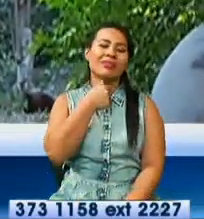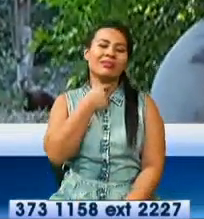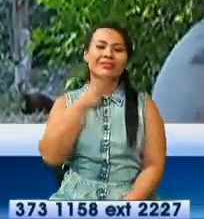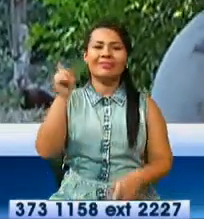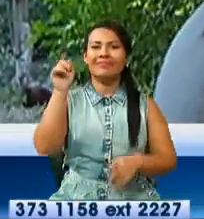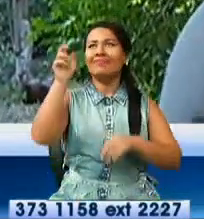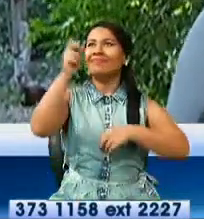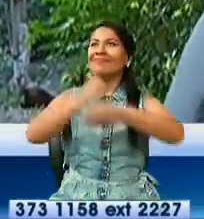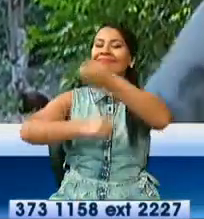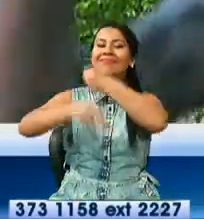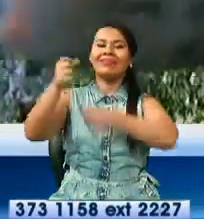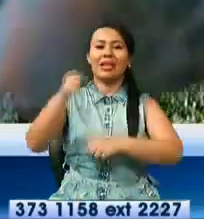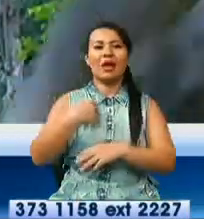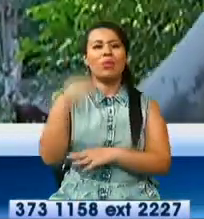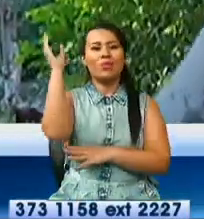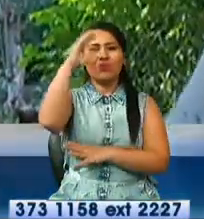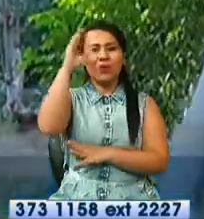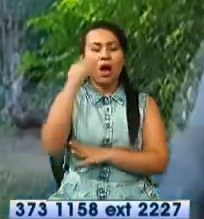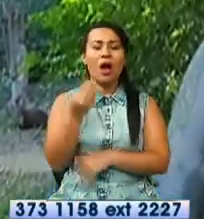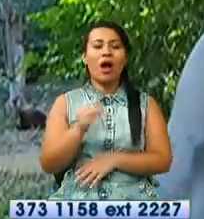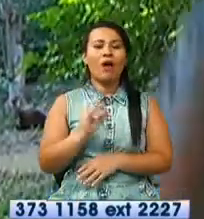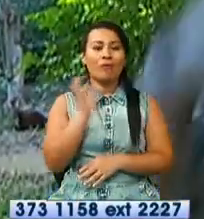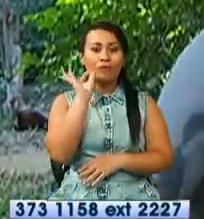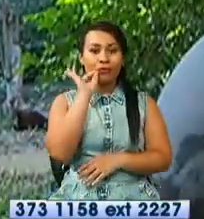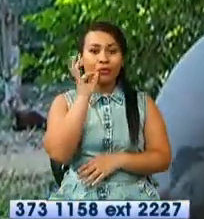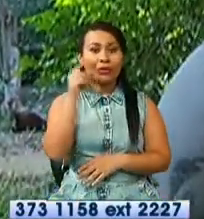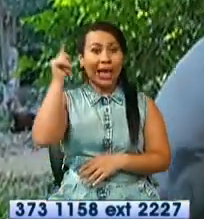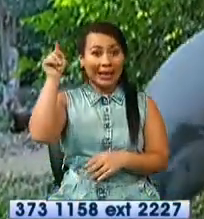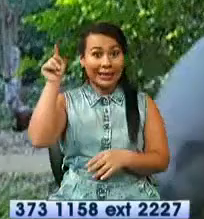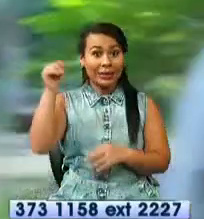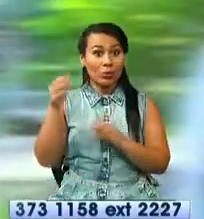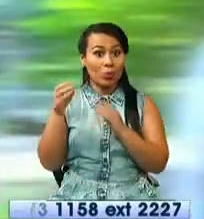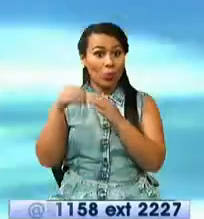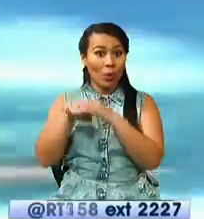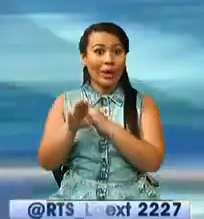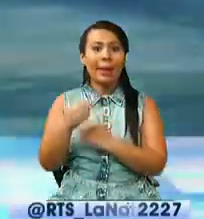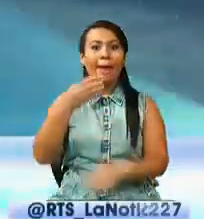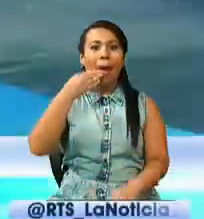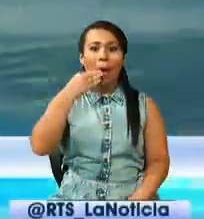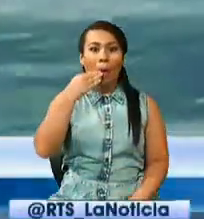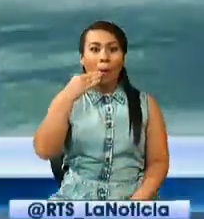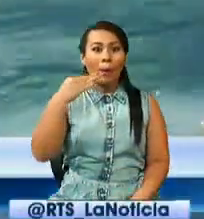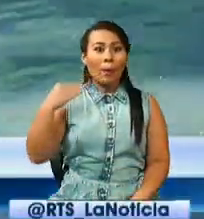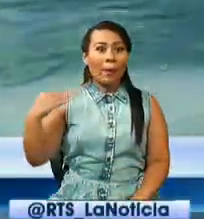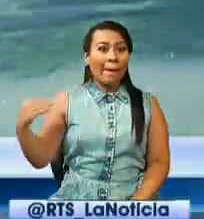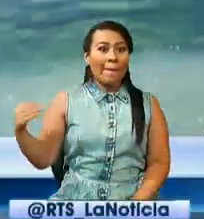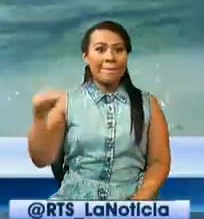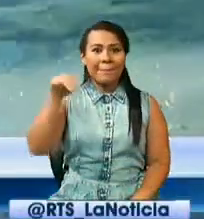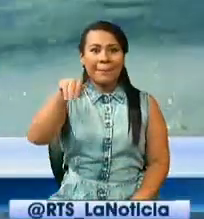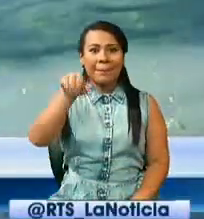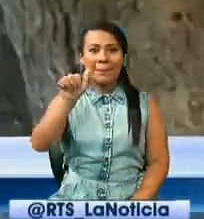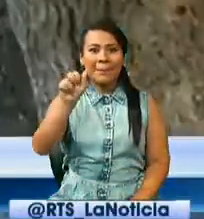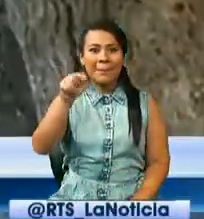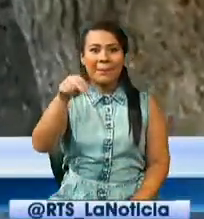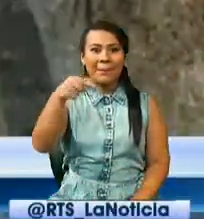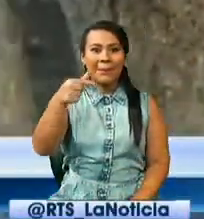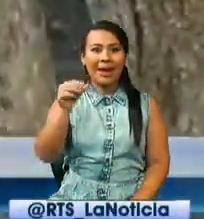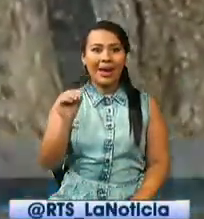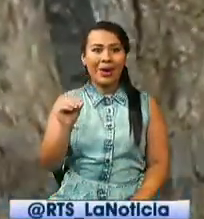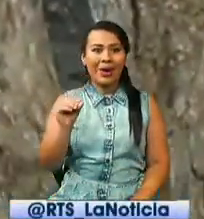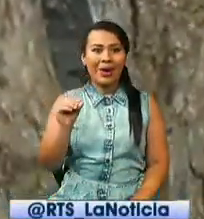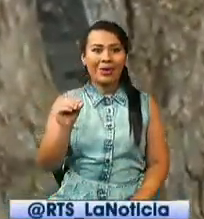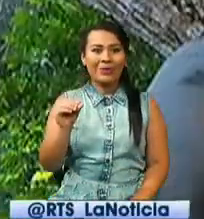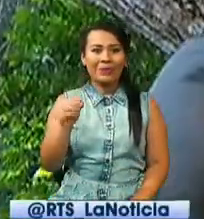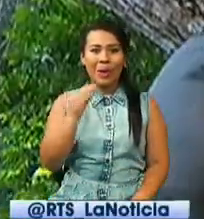vengo a buscar fruta para no ver que quite el mango. Para subirme al árbol siempre me pinto. Y por supuesto no dudó en mostrar por qué le llaman